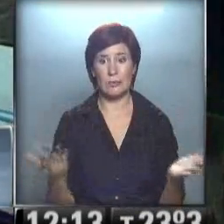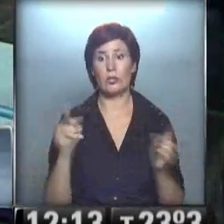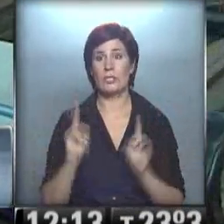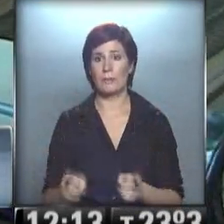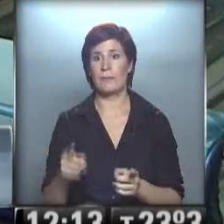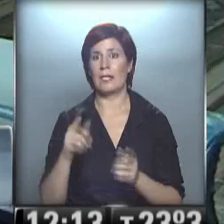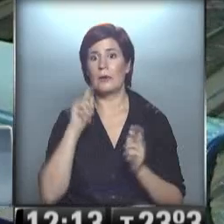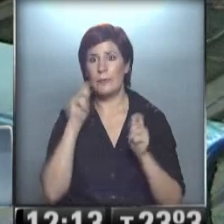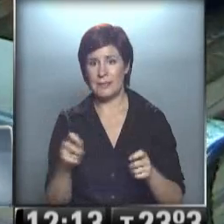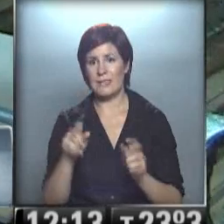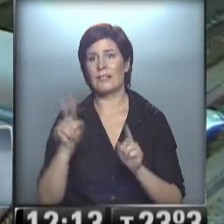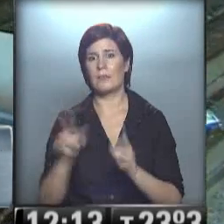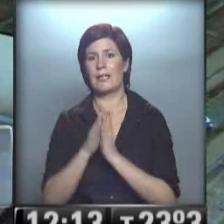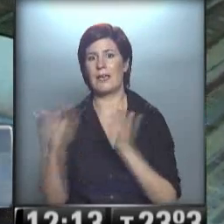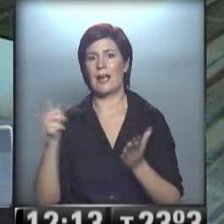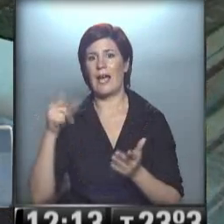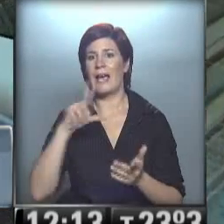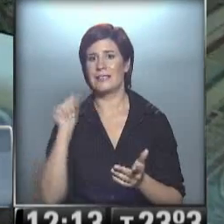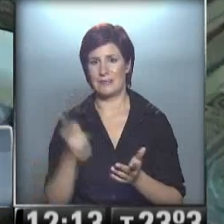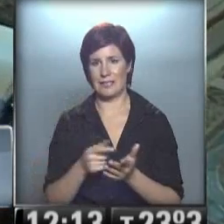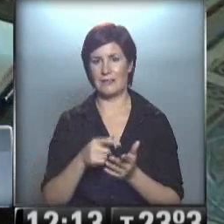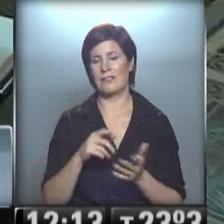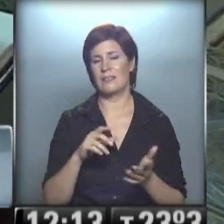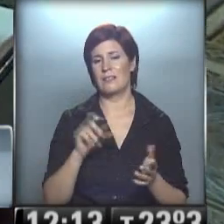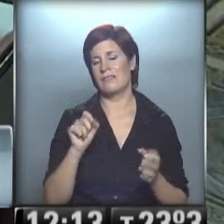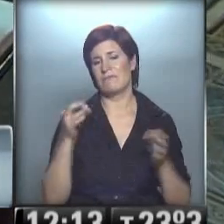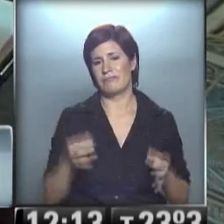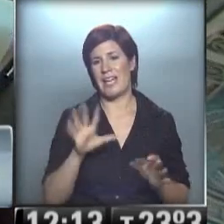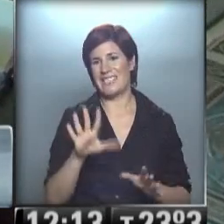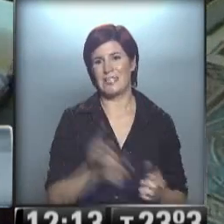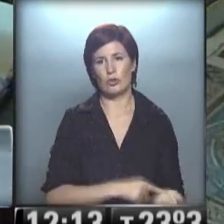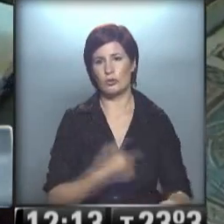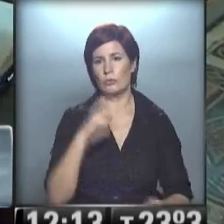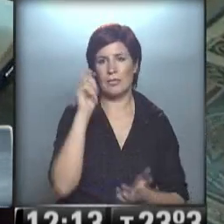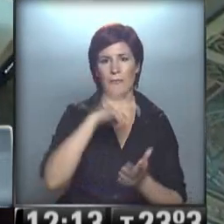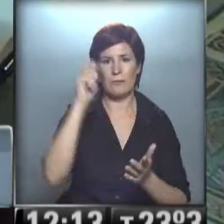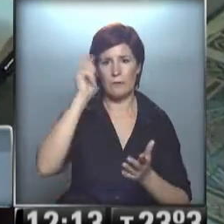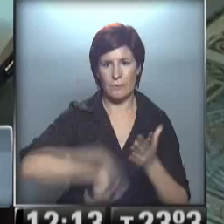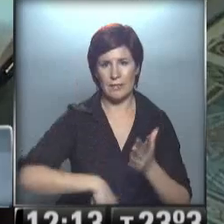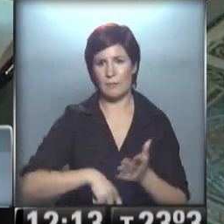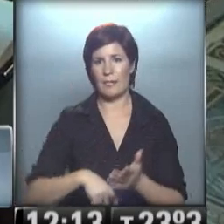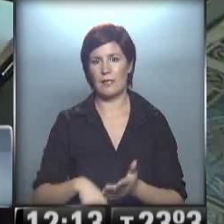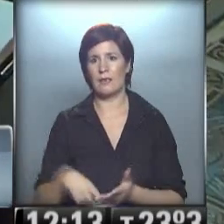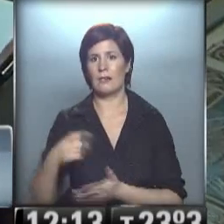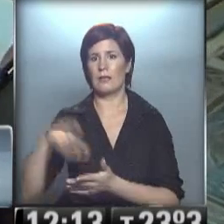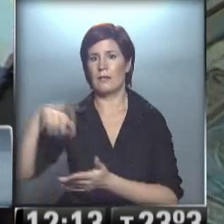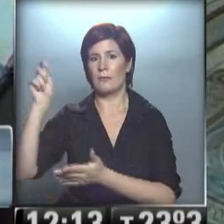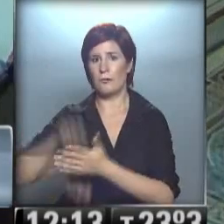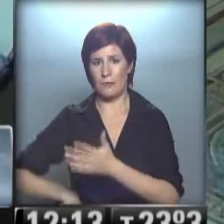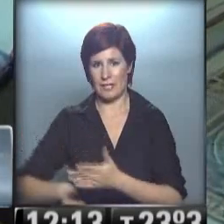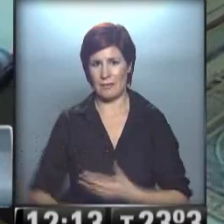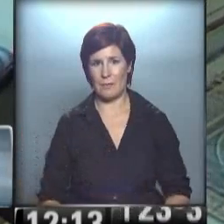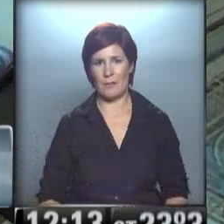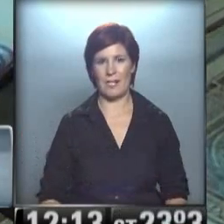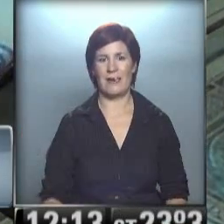visitas al Congreso de la Nación, un acto protocolar habitual, la firma de la jefa de Estado, que deja en el libro,